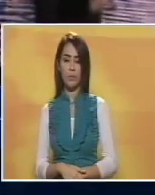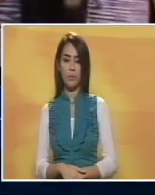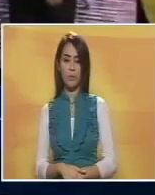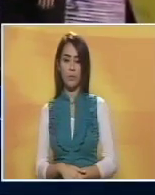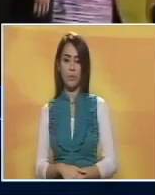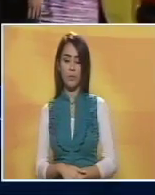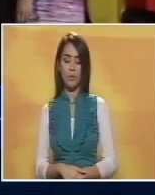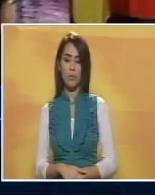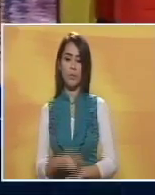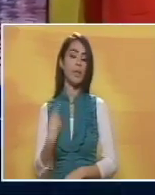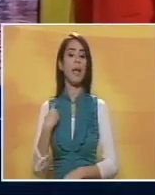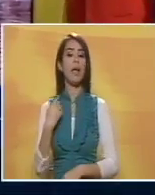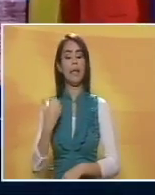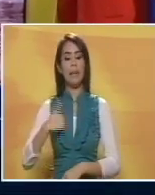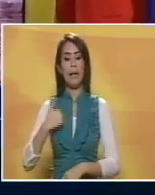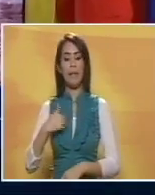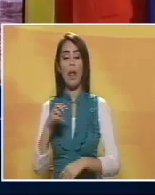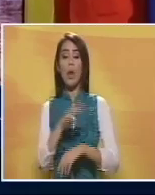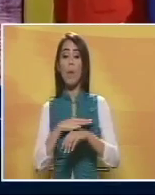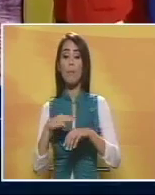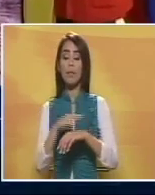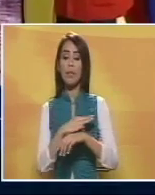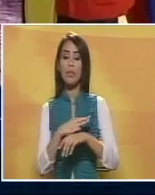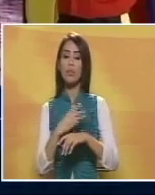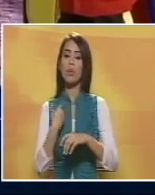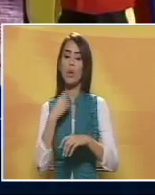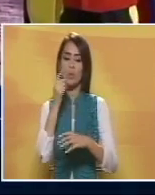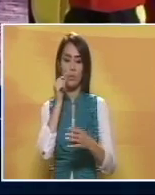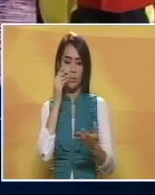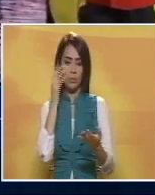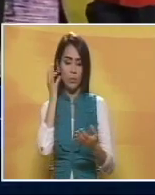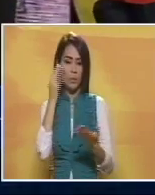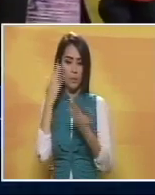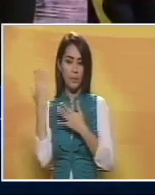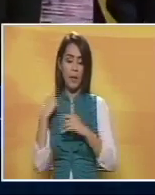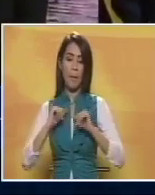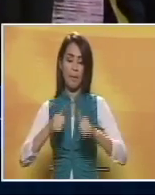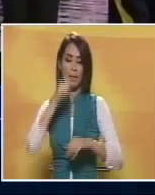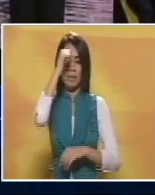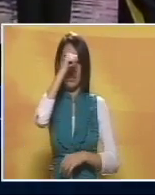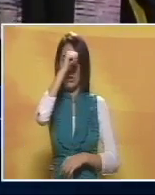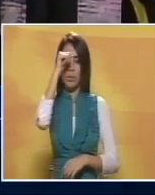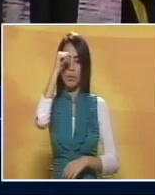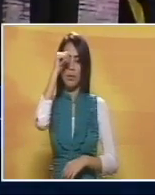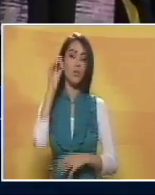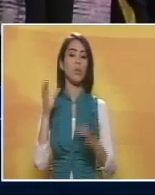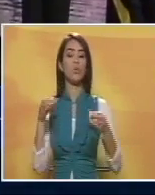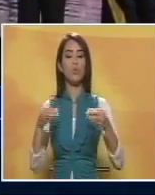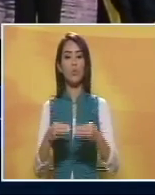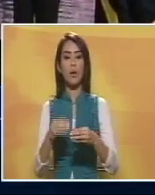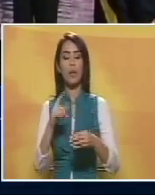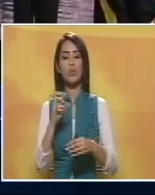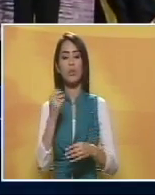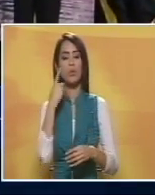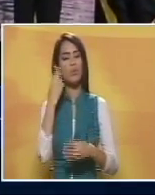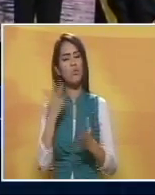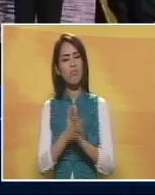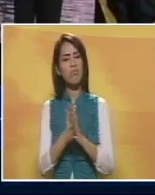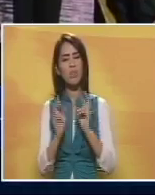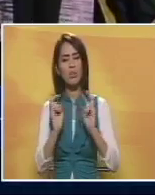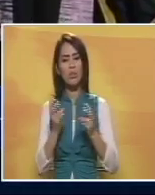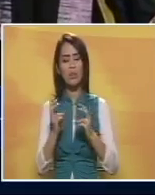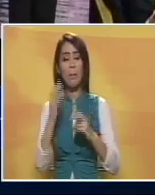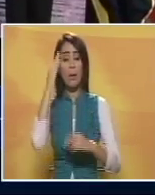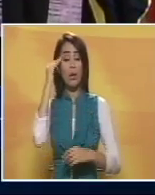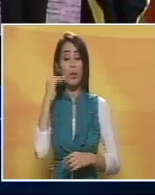En Canadá, los ministros de Exteriores y Seguridad del G7 realizan desde este domingo una cumbre en Toronto para tratar la situación en Corea